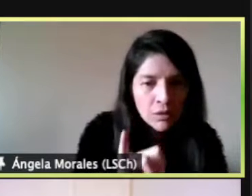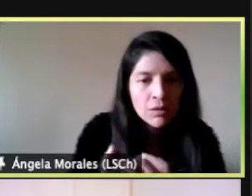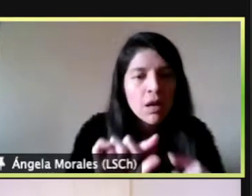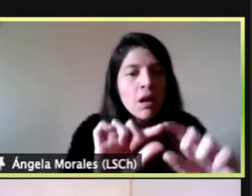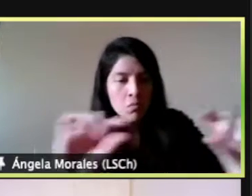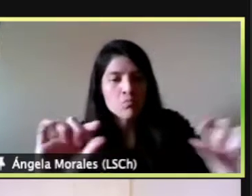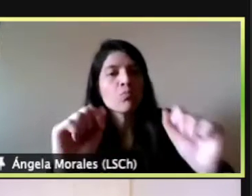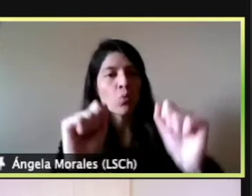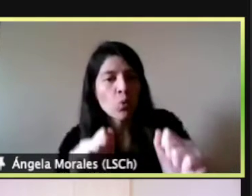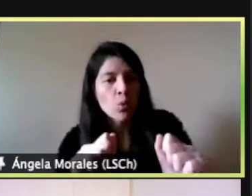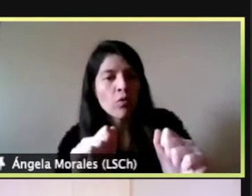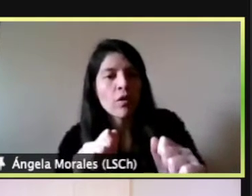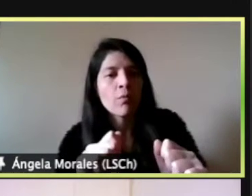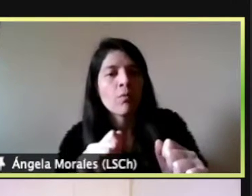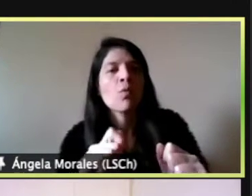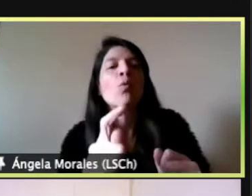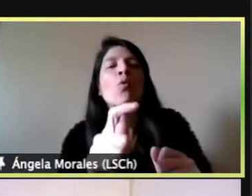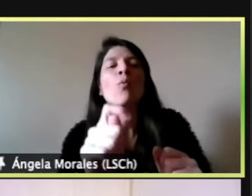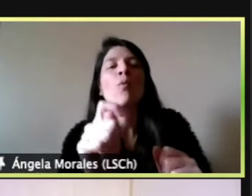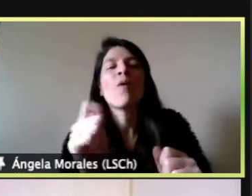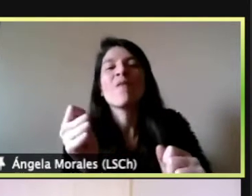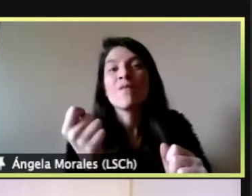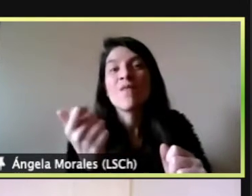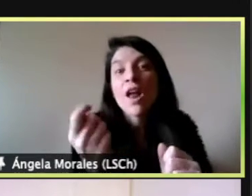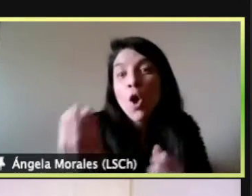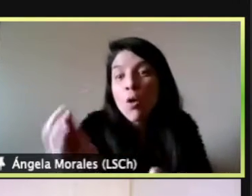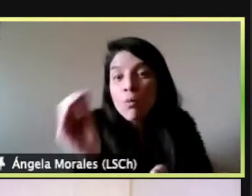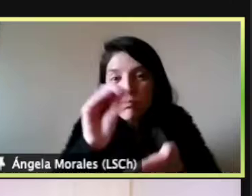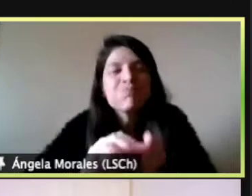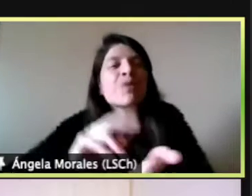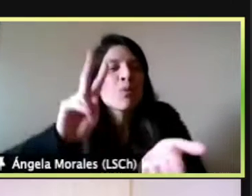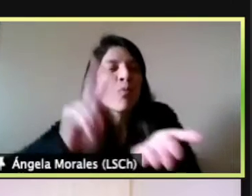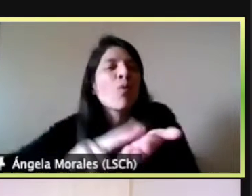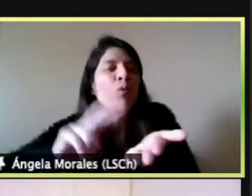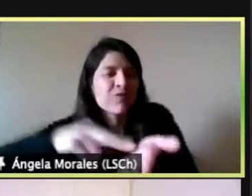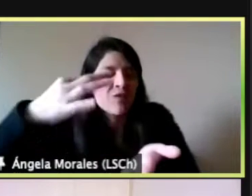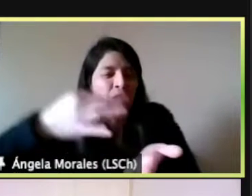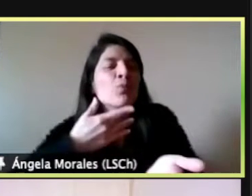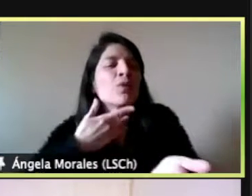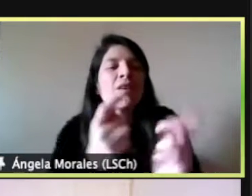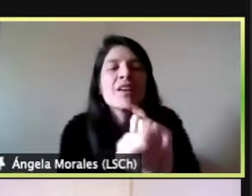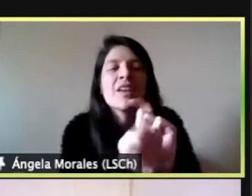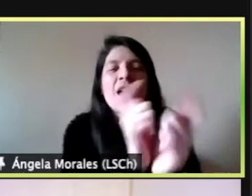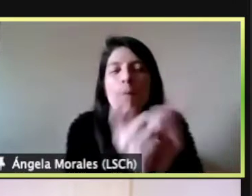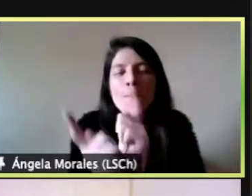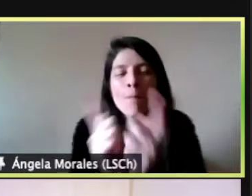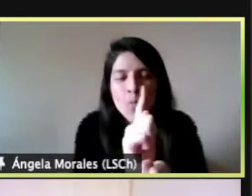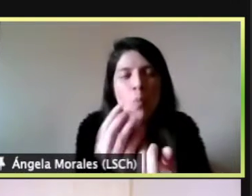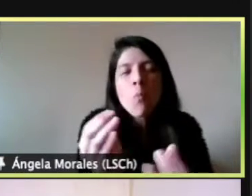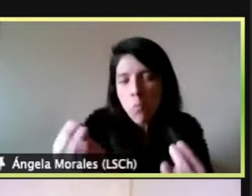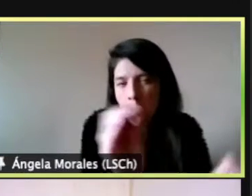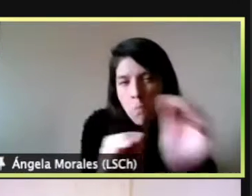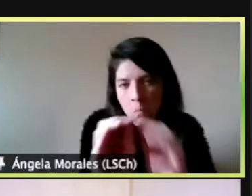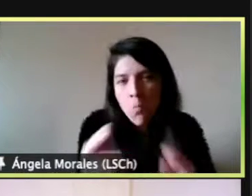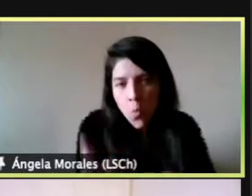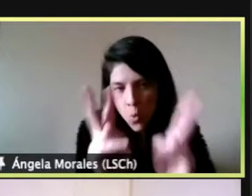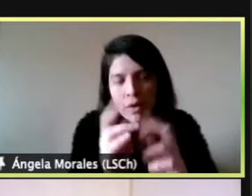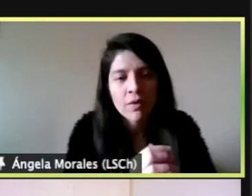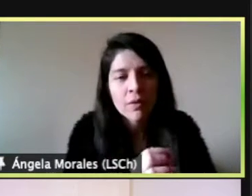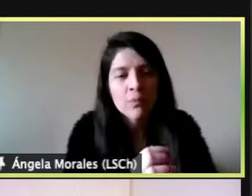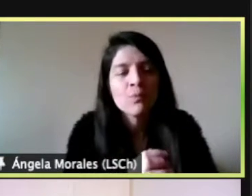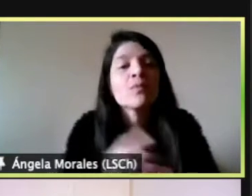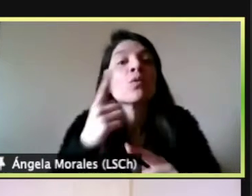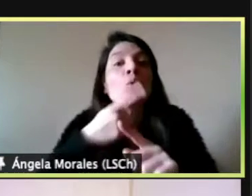más fidedigno o más verídico. Entonces, independiente de los cambios que podemos realizar en las otras hojas del libro,